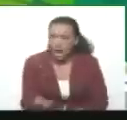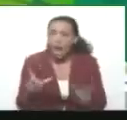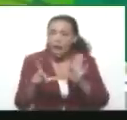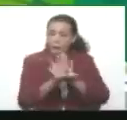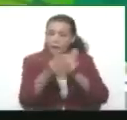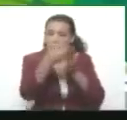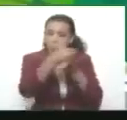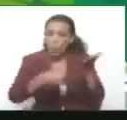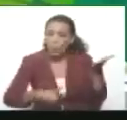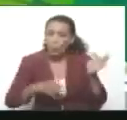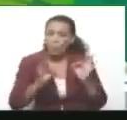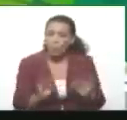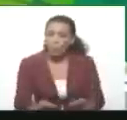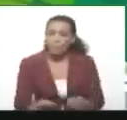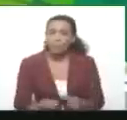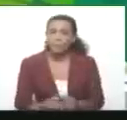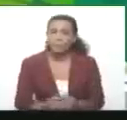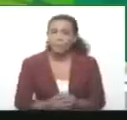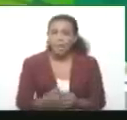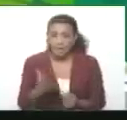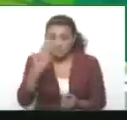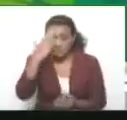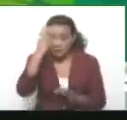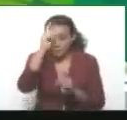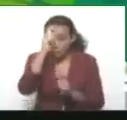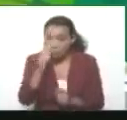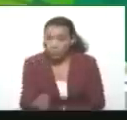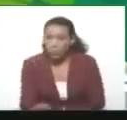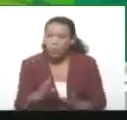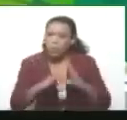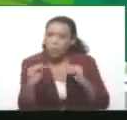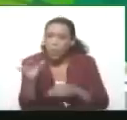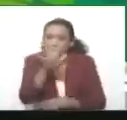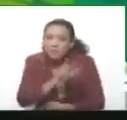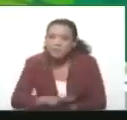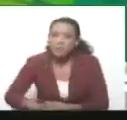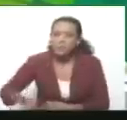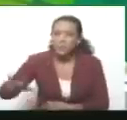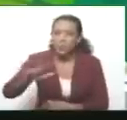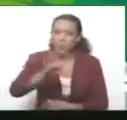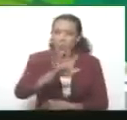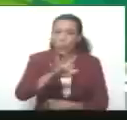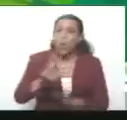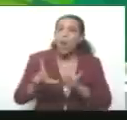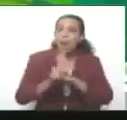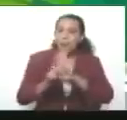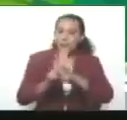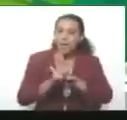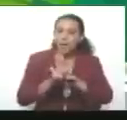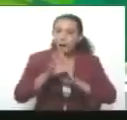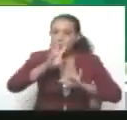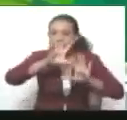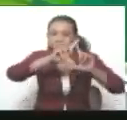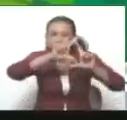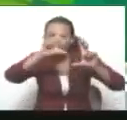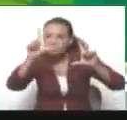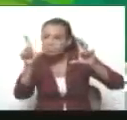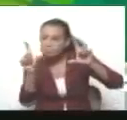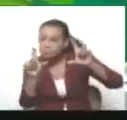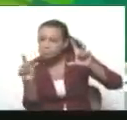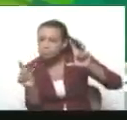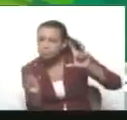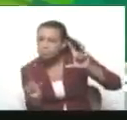Sencillamente reconoce todo el territorio que era parte